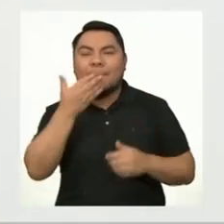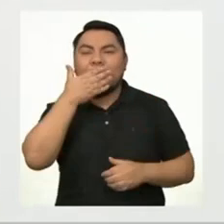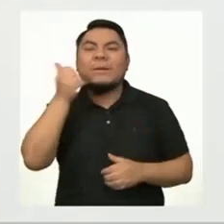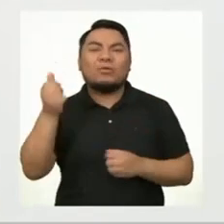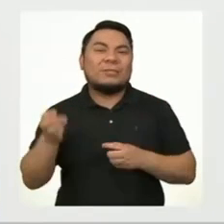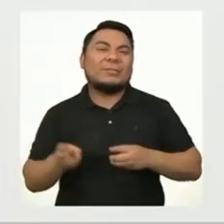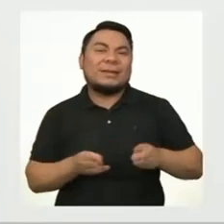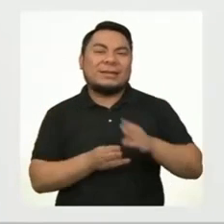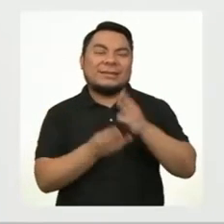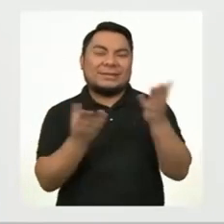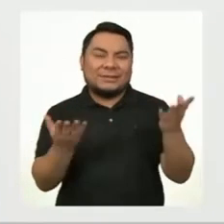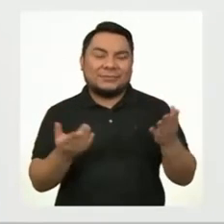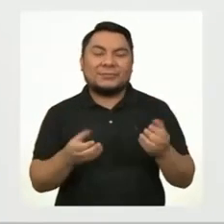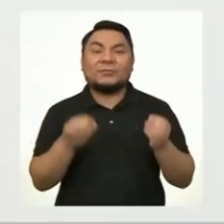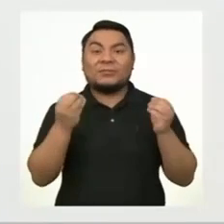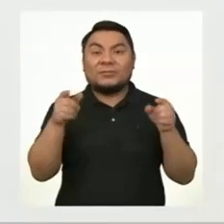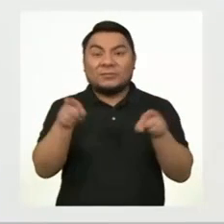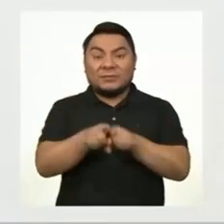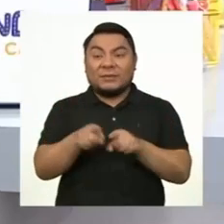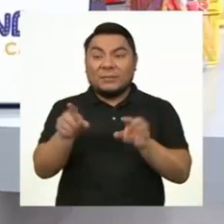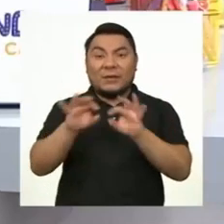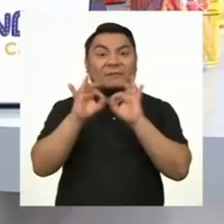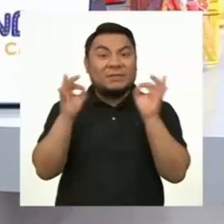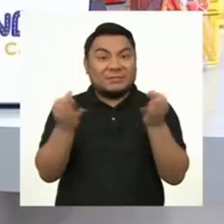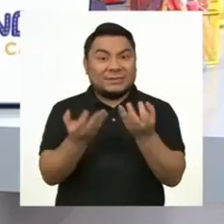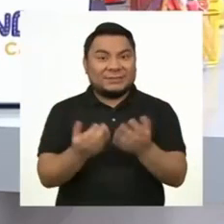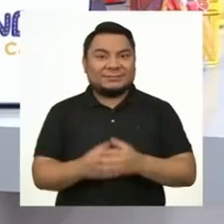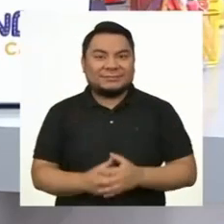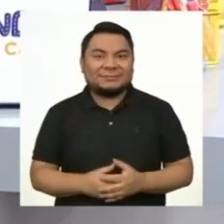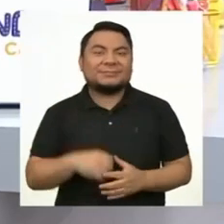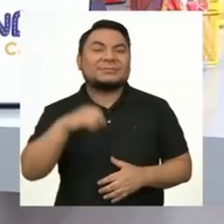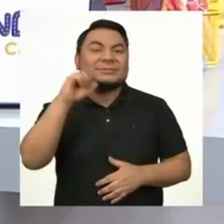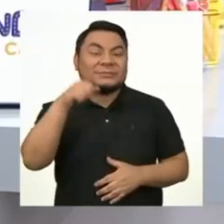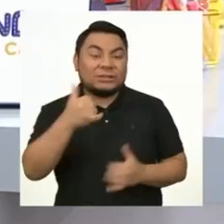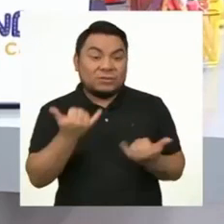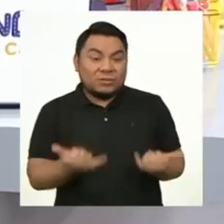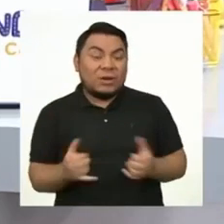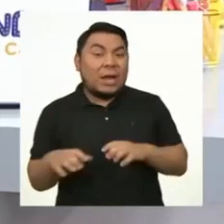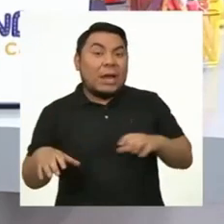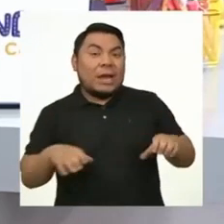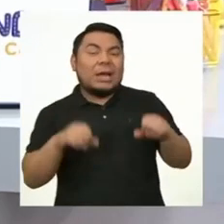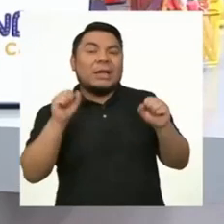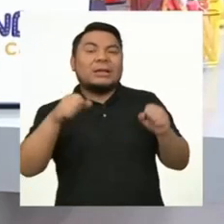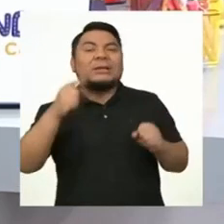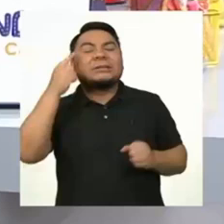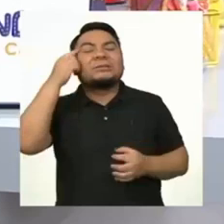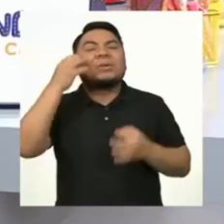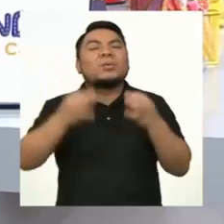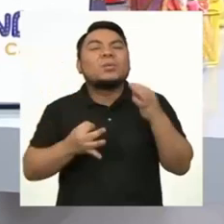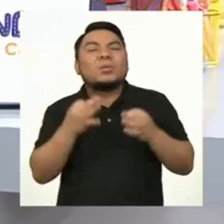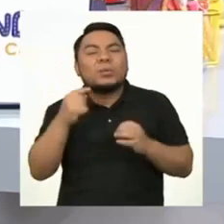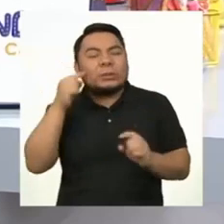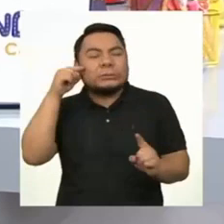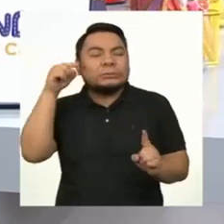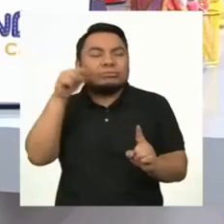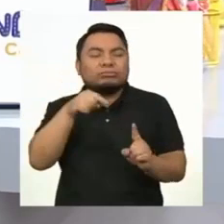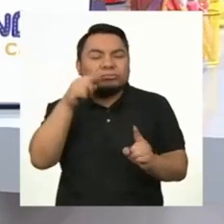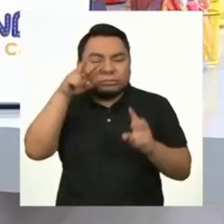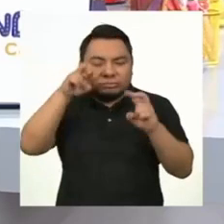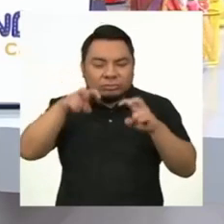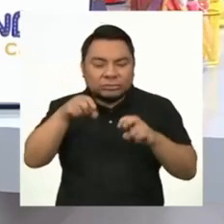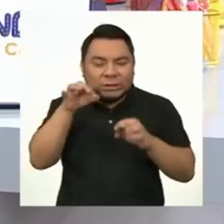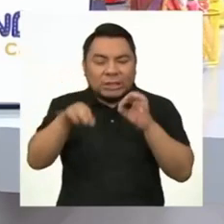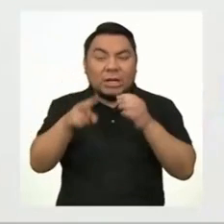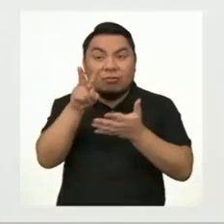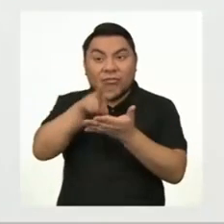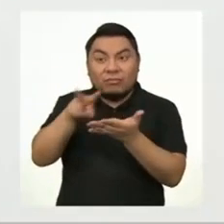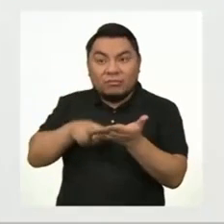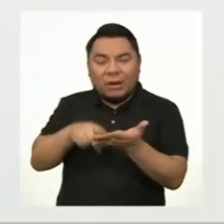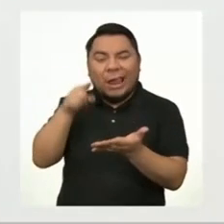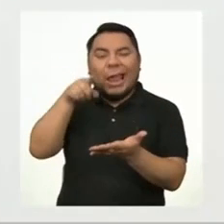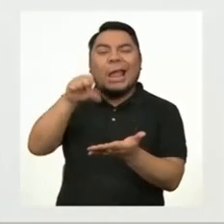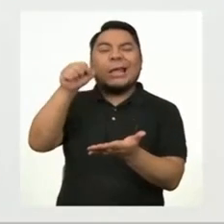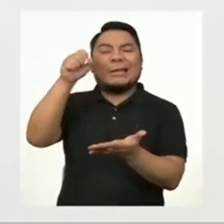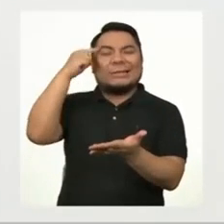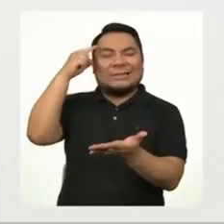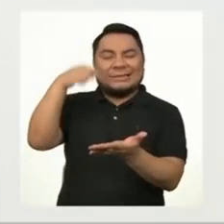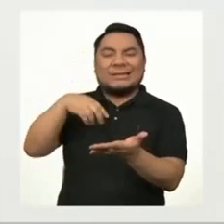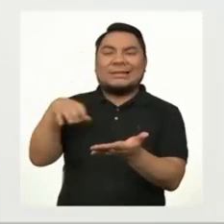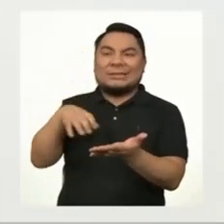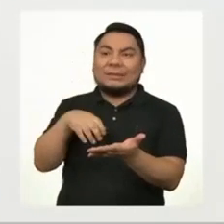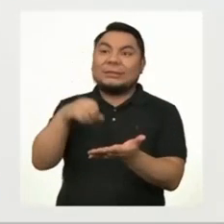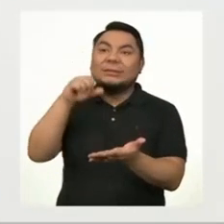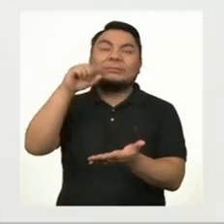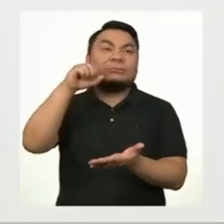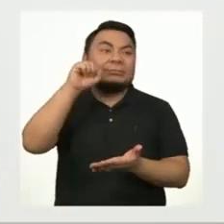mejor manera, como una familia. Lo que acabamos de hacer es un juicio crítico frente al texto que hemos leído, ¿no?